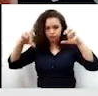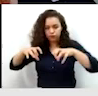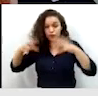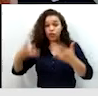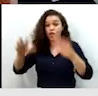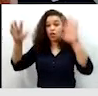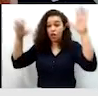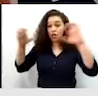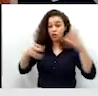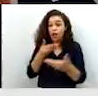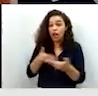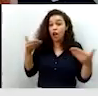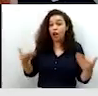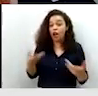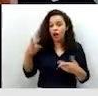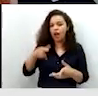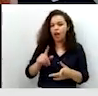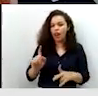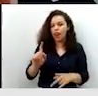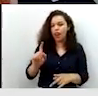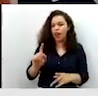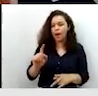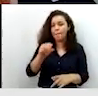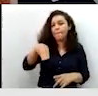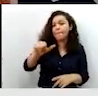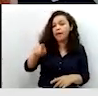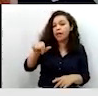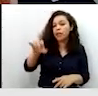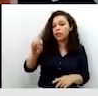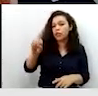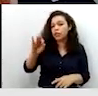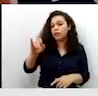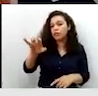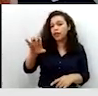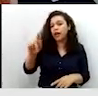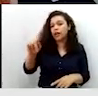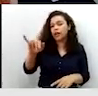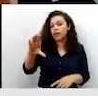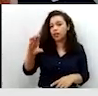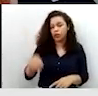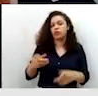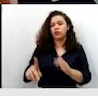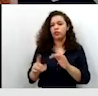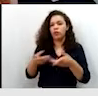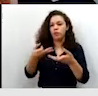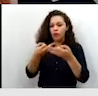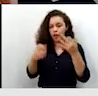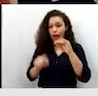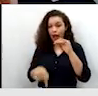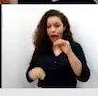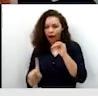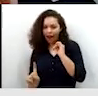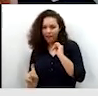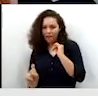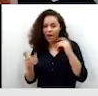abasteciendo actualmente a los mantos freáticos. Pues ustedes ya sabrán que en la Ciudad de México estamos viviendo un problema de